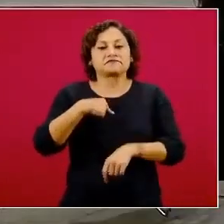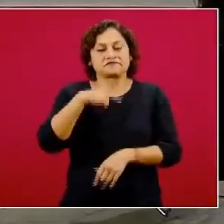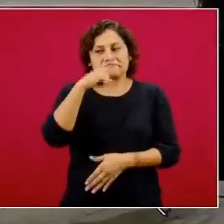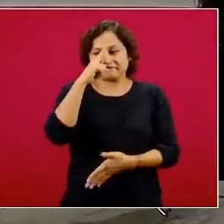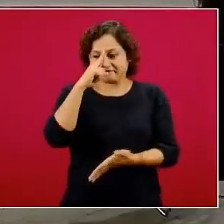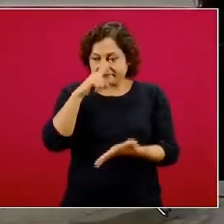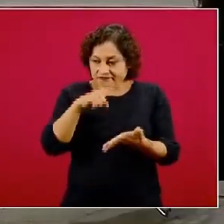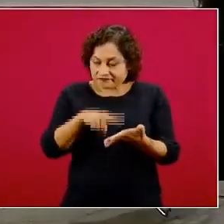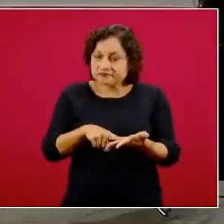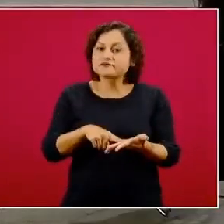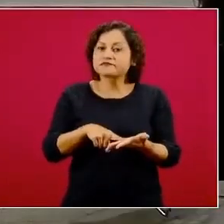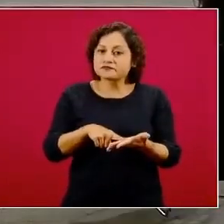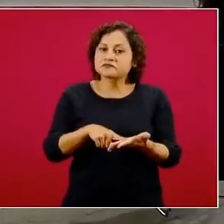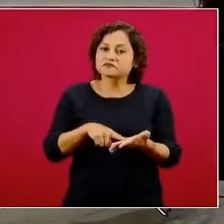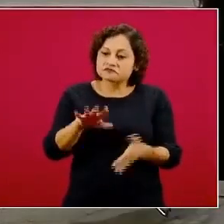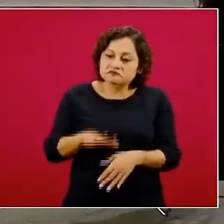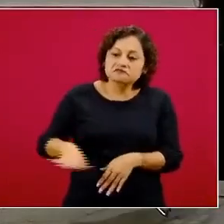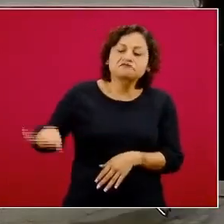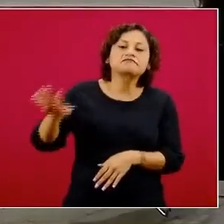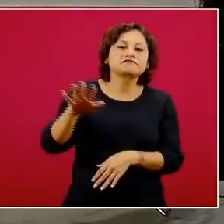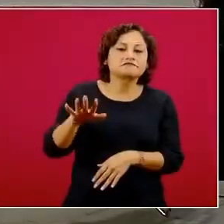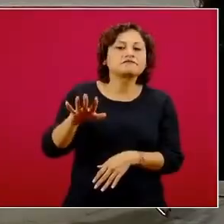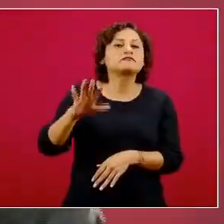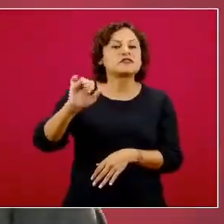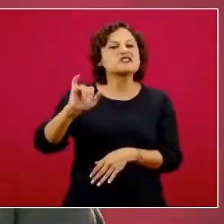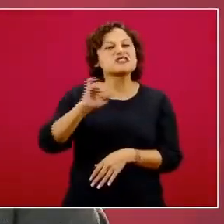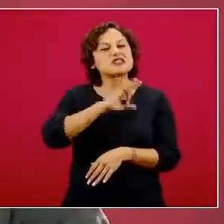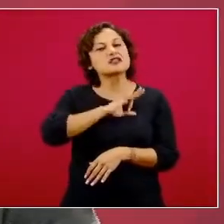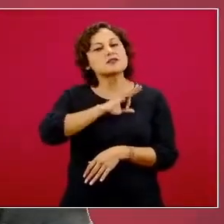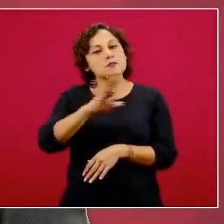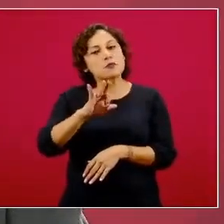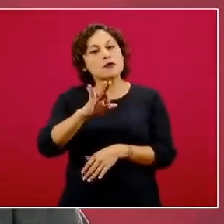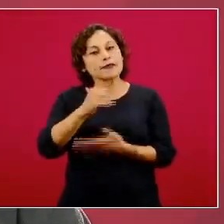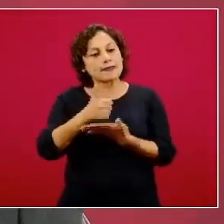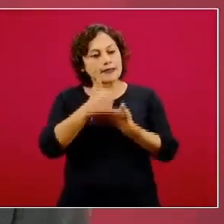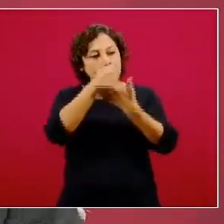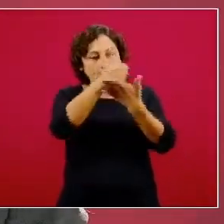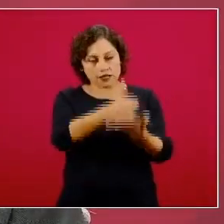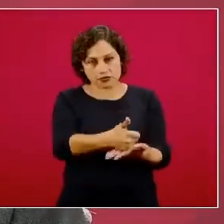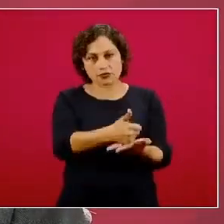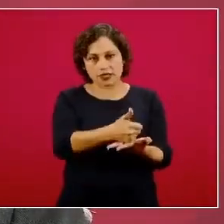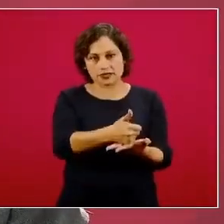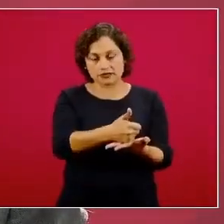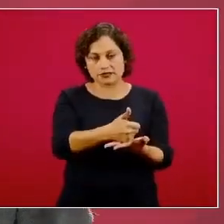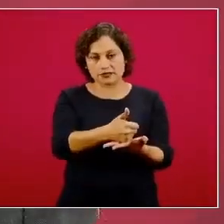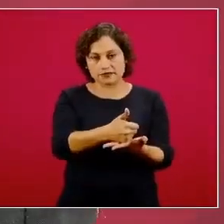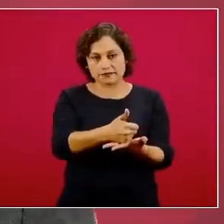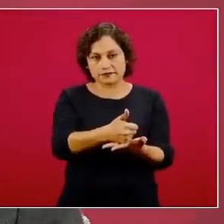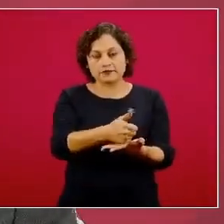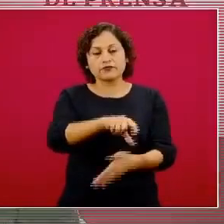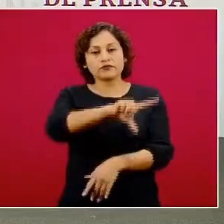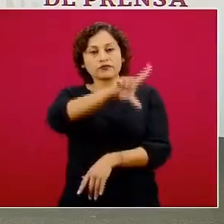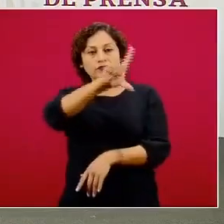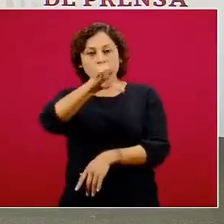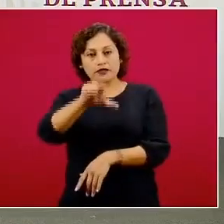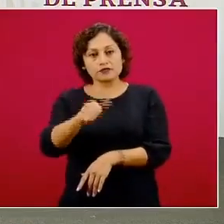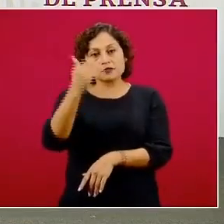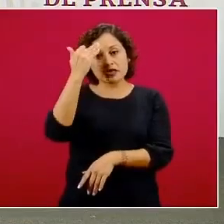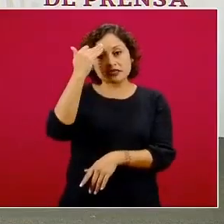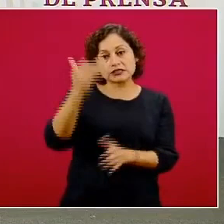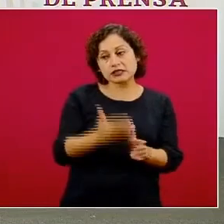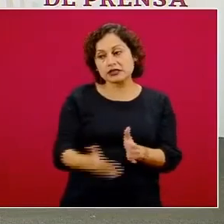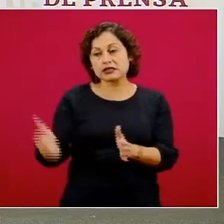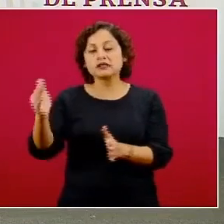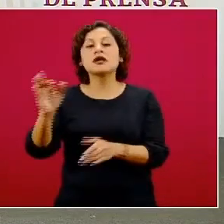capacidad de dar la rehabilitación in situ cuando se den las condiciones